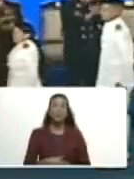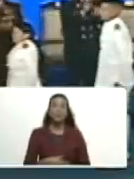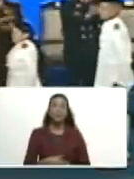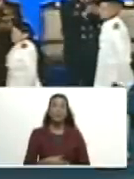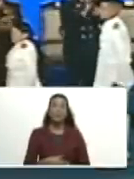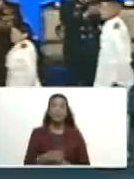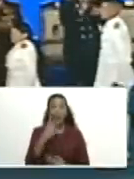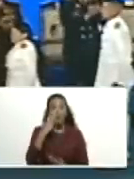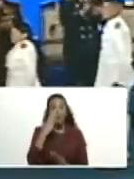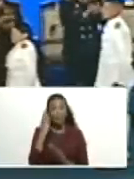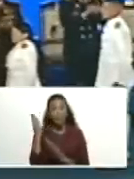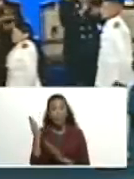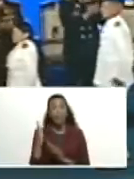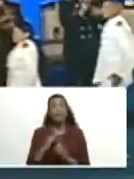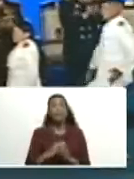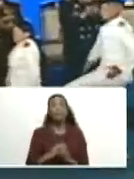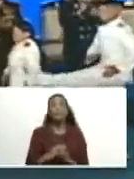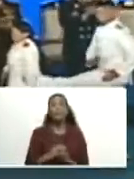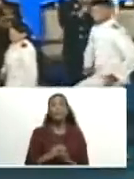Vemos...